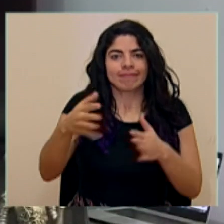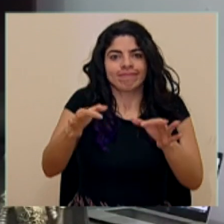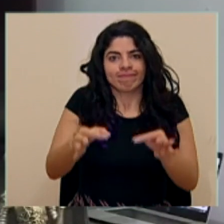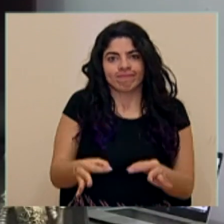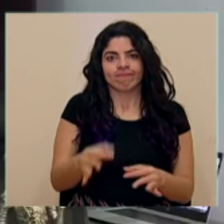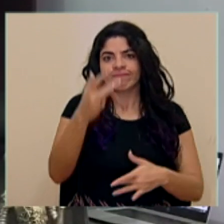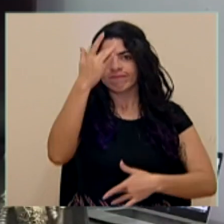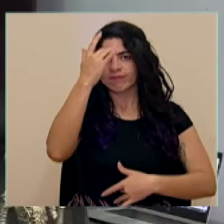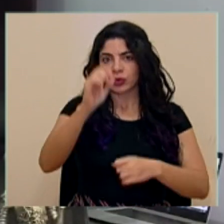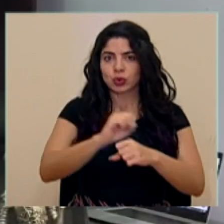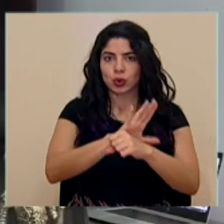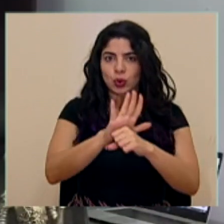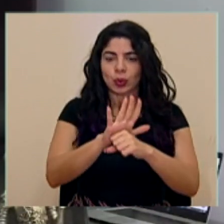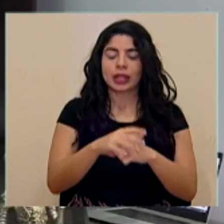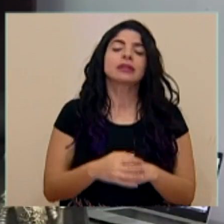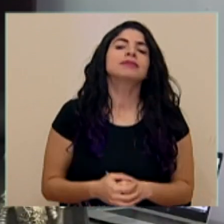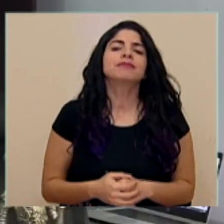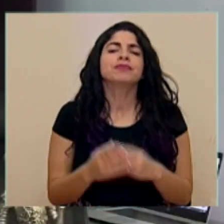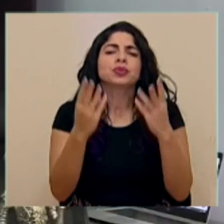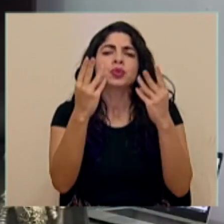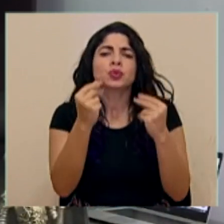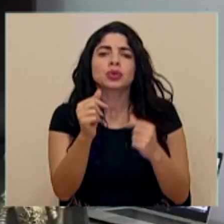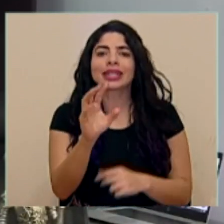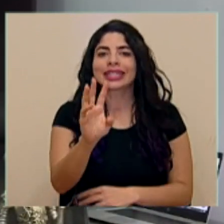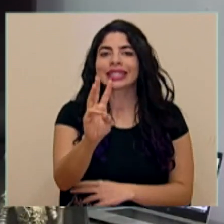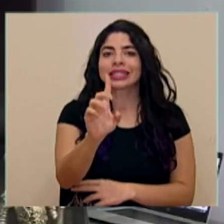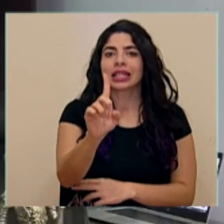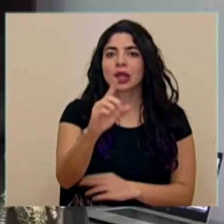de COVID-19. Se contabilizan